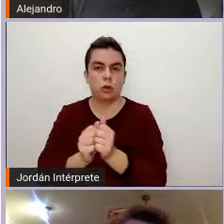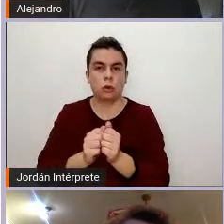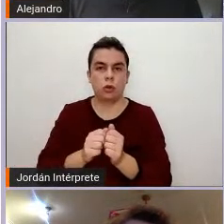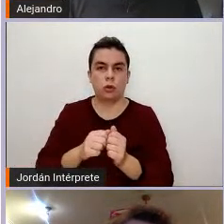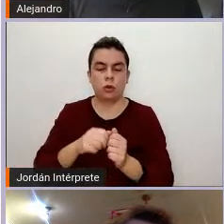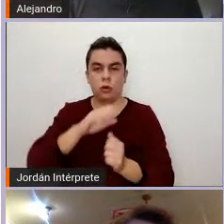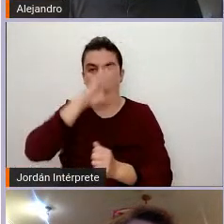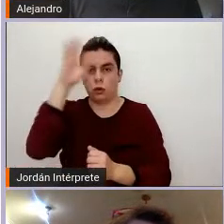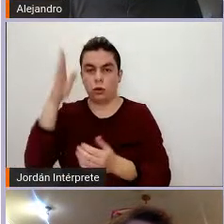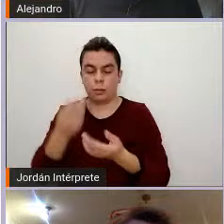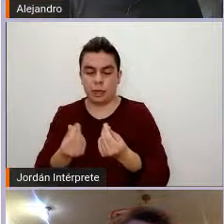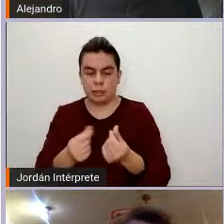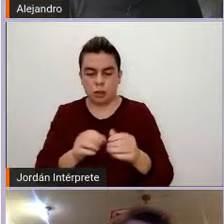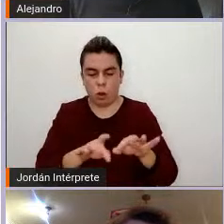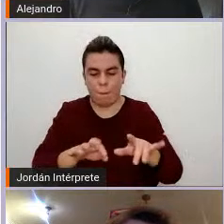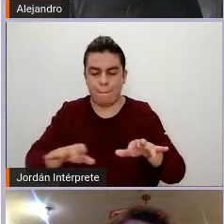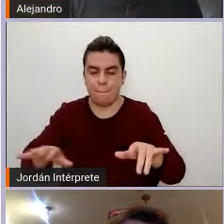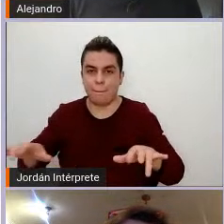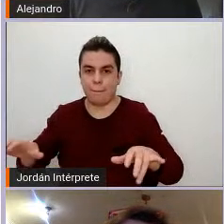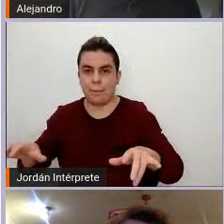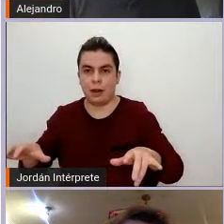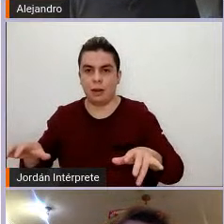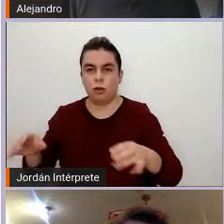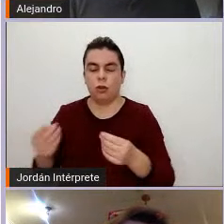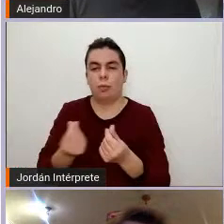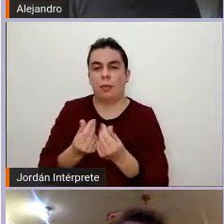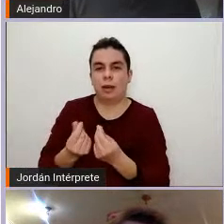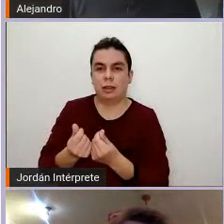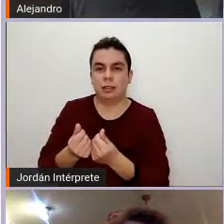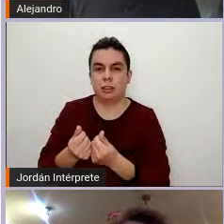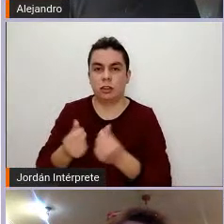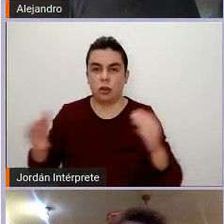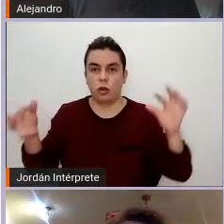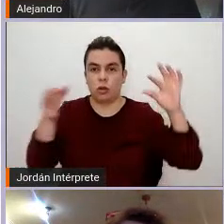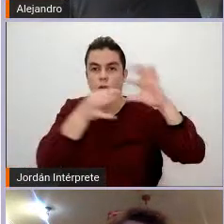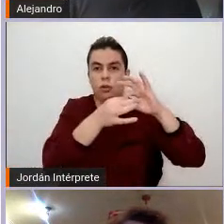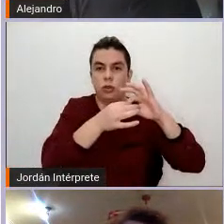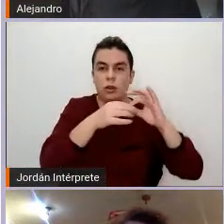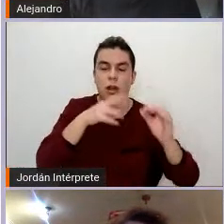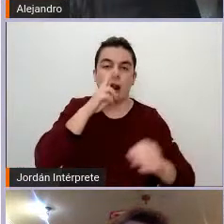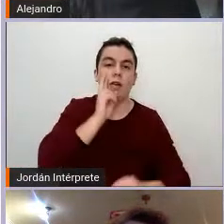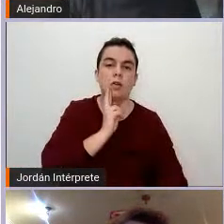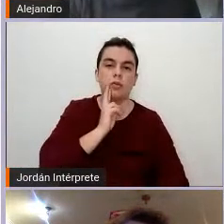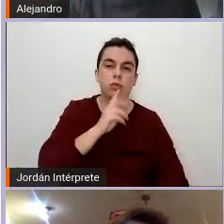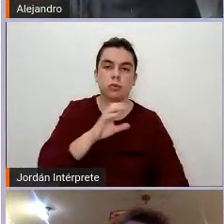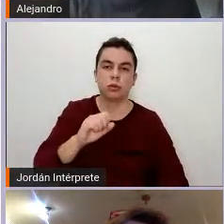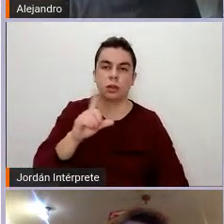muy parecida a lo que había hecho el compositor ruso Alexander Scriabin.